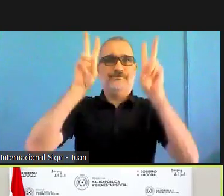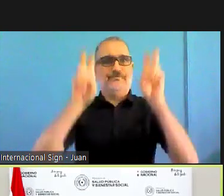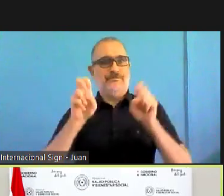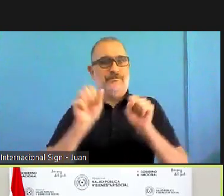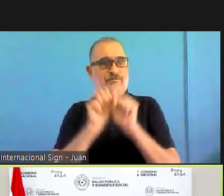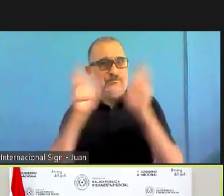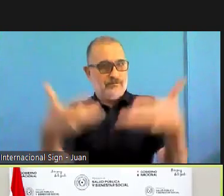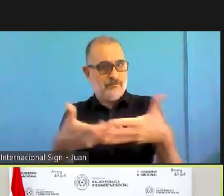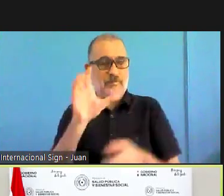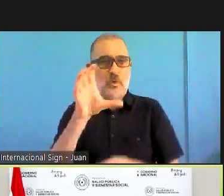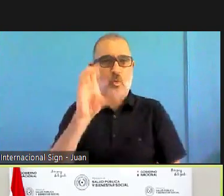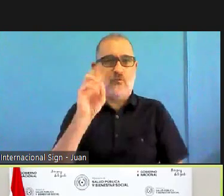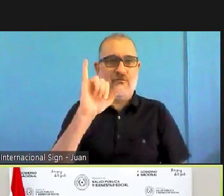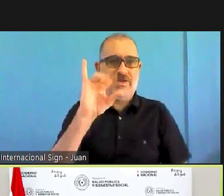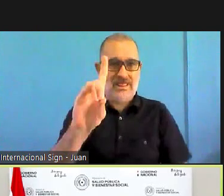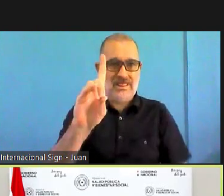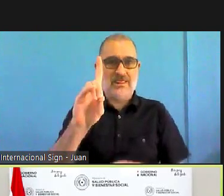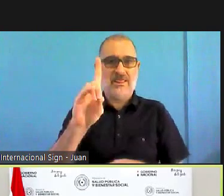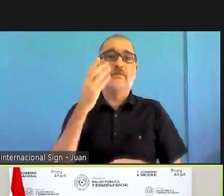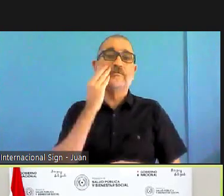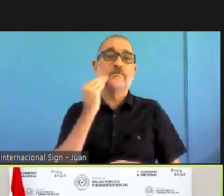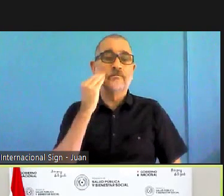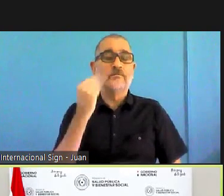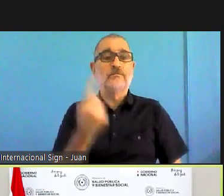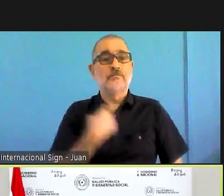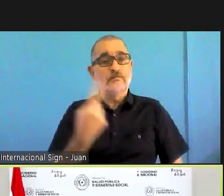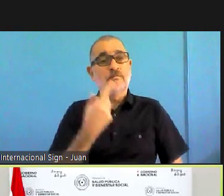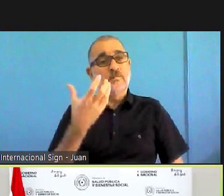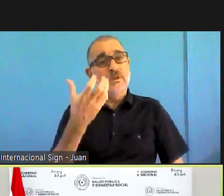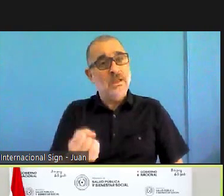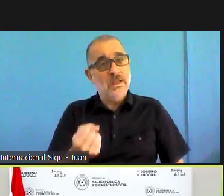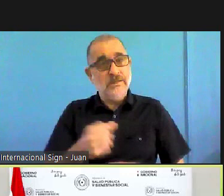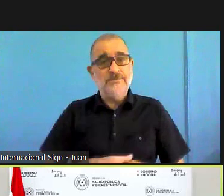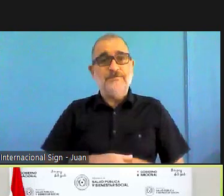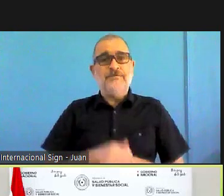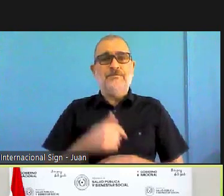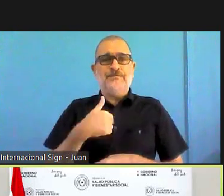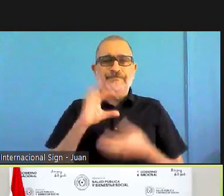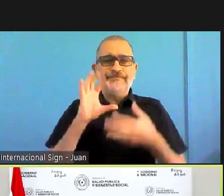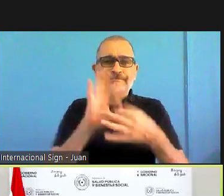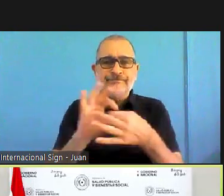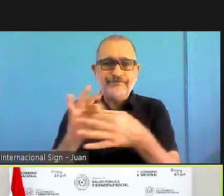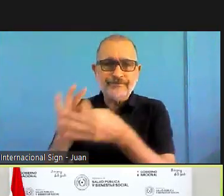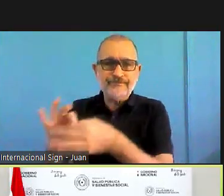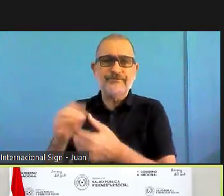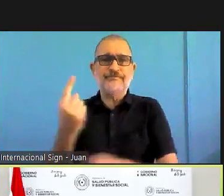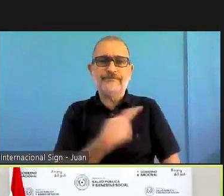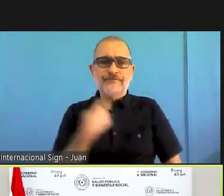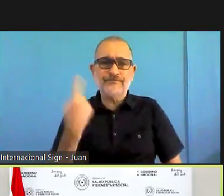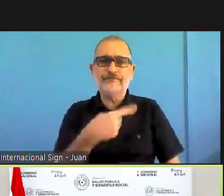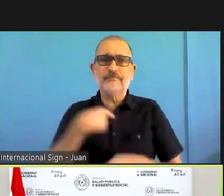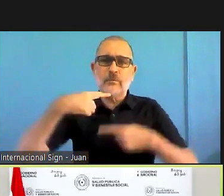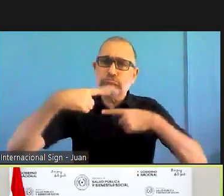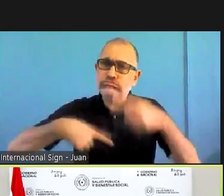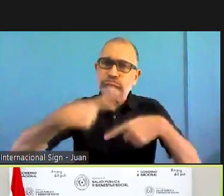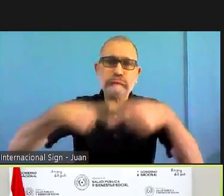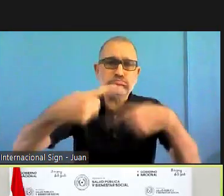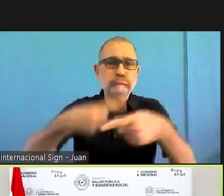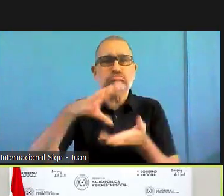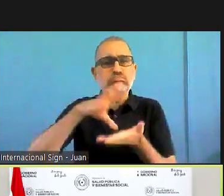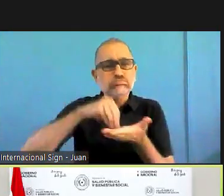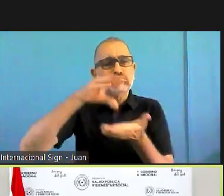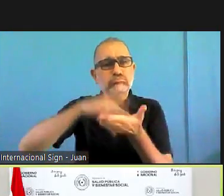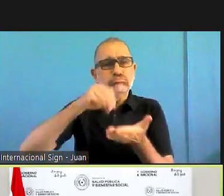minutos. Siguiente. Bueno, nosotros llamamos al modelo de cuidados crónicos una estrategia de atención en